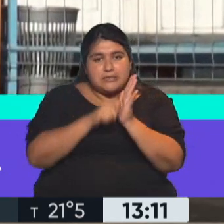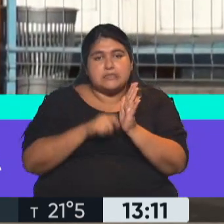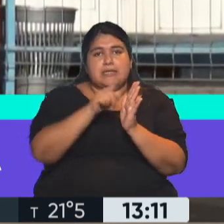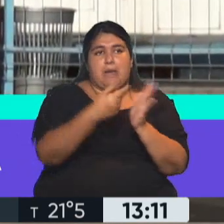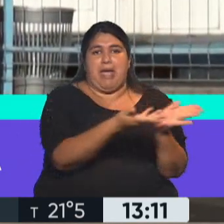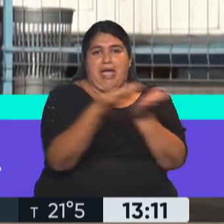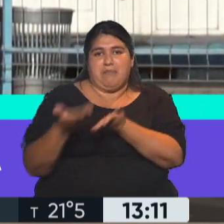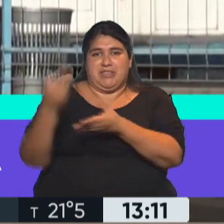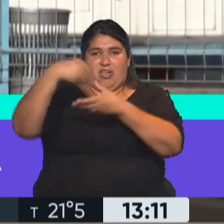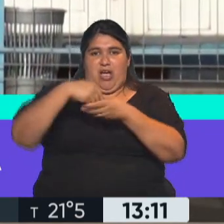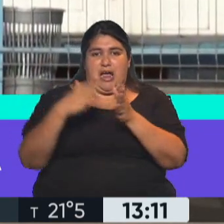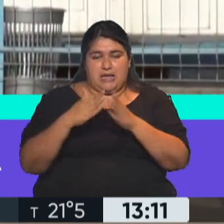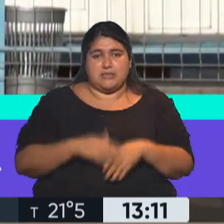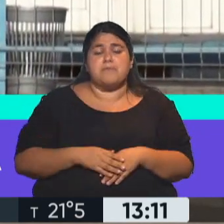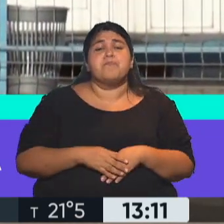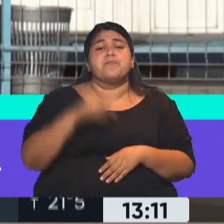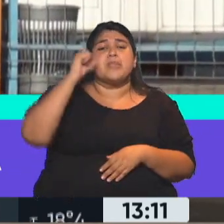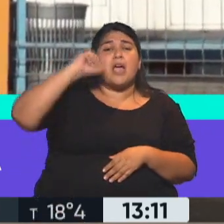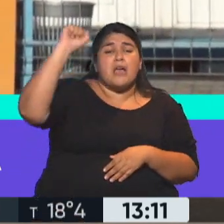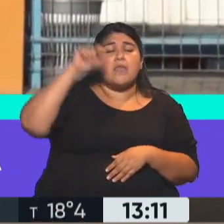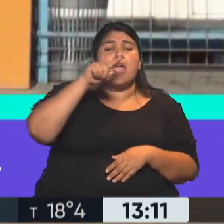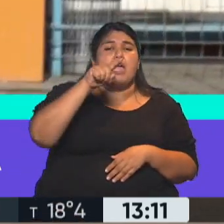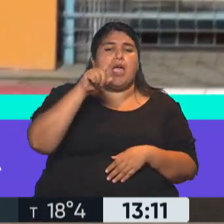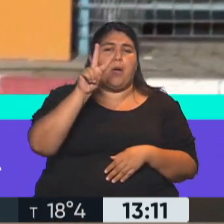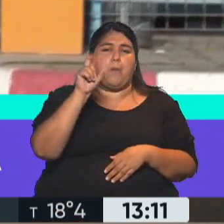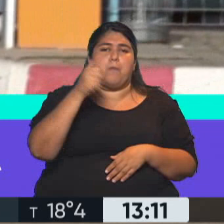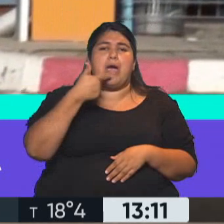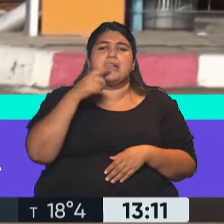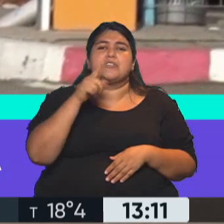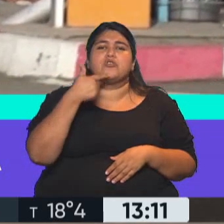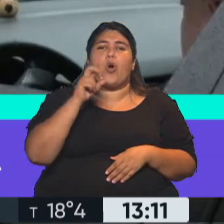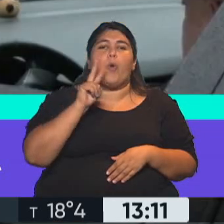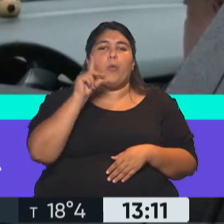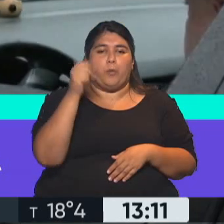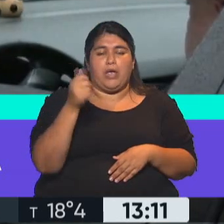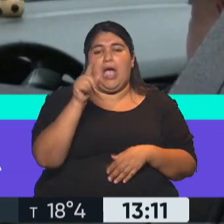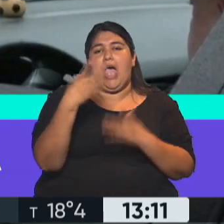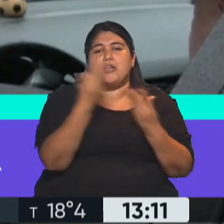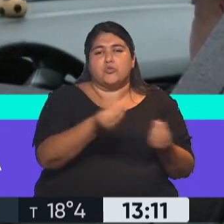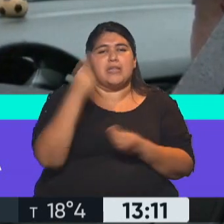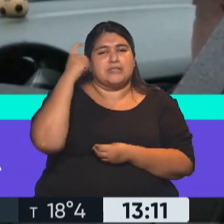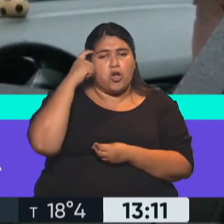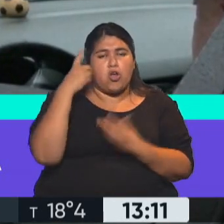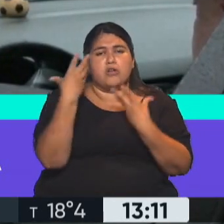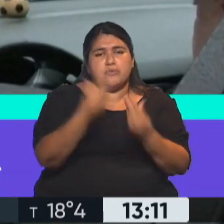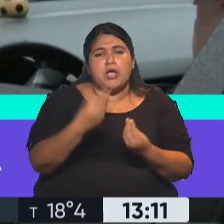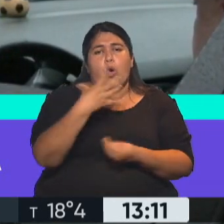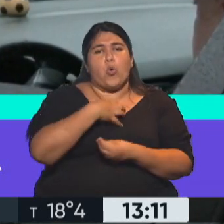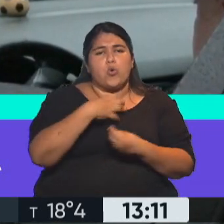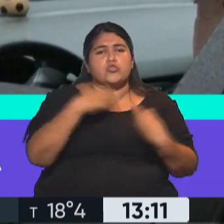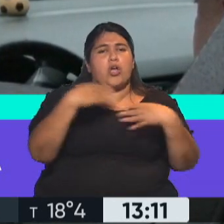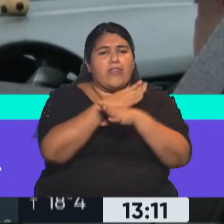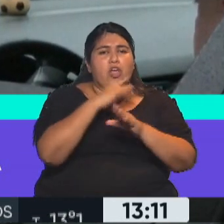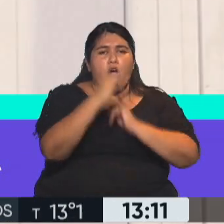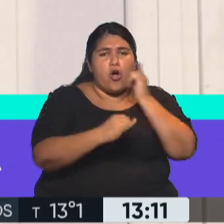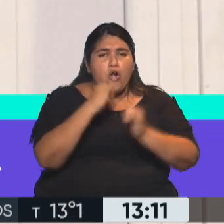Varsovia, la alcaldía de Varsovia está dando asistencia psicológica, asistencia legal, cursos de idioma y ayuda para